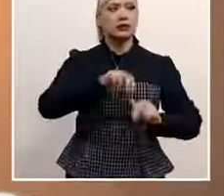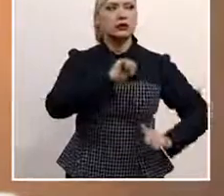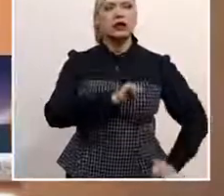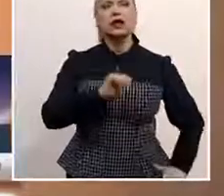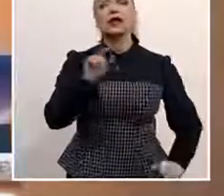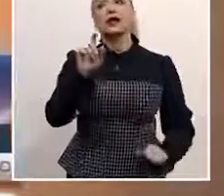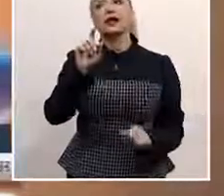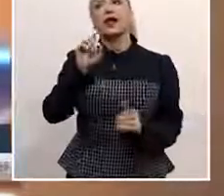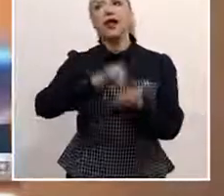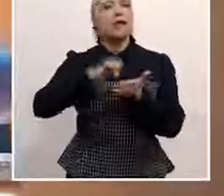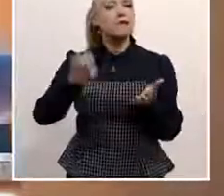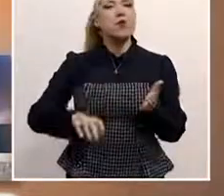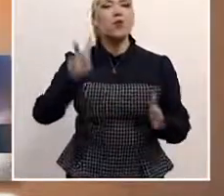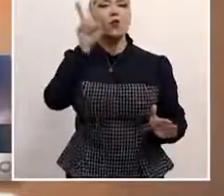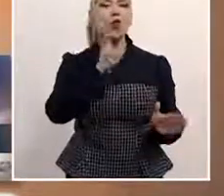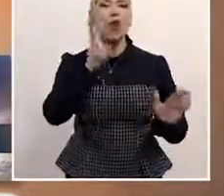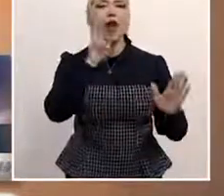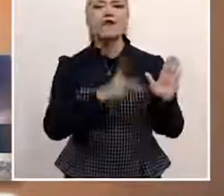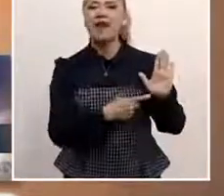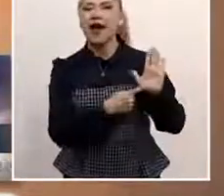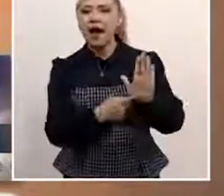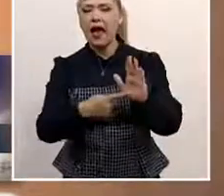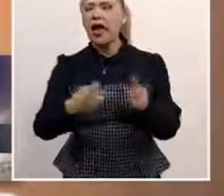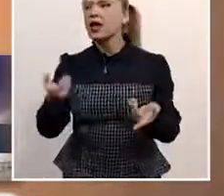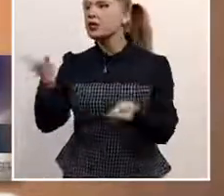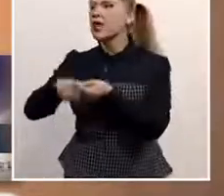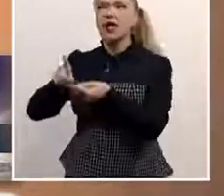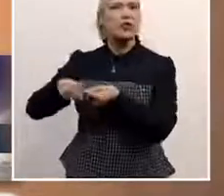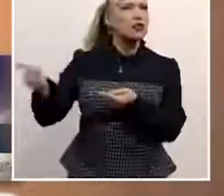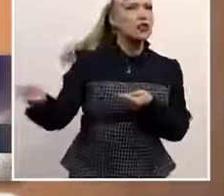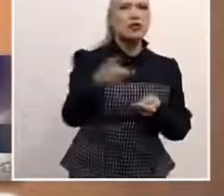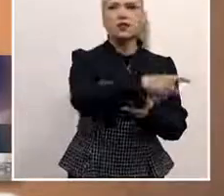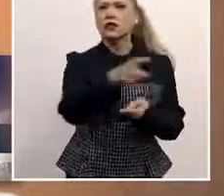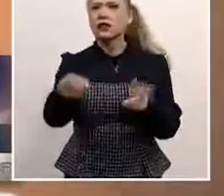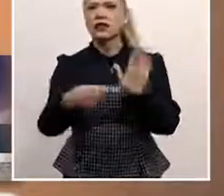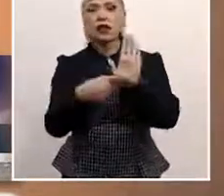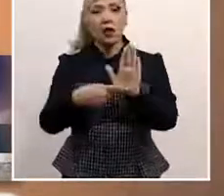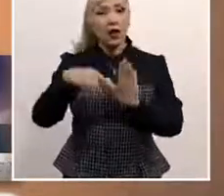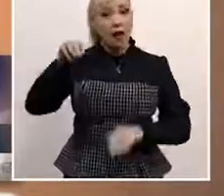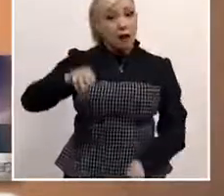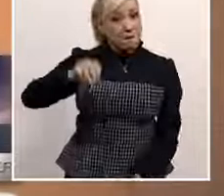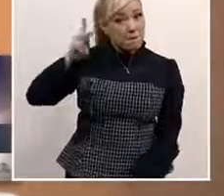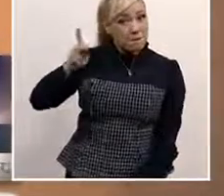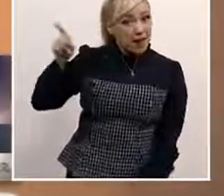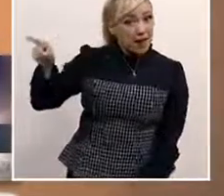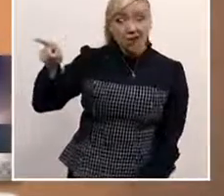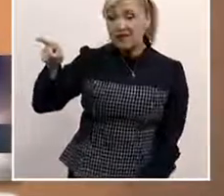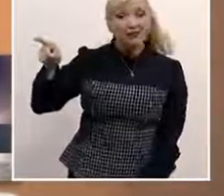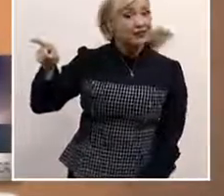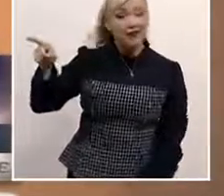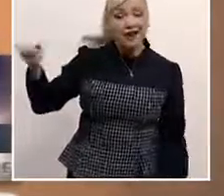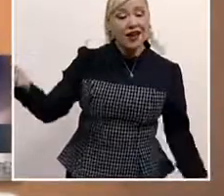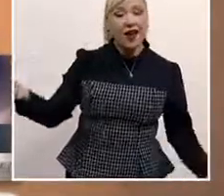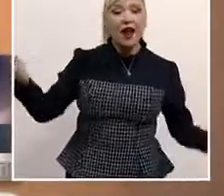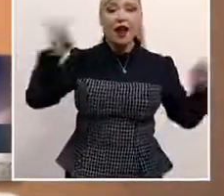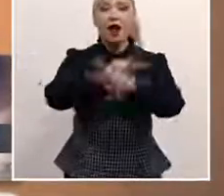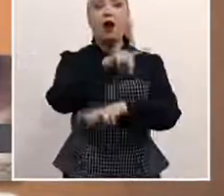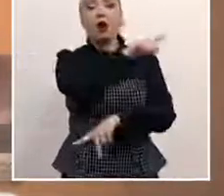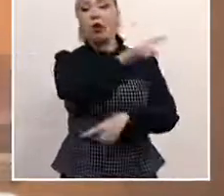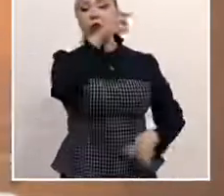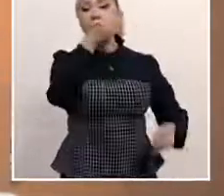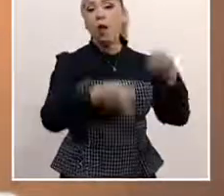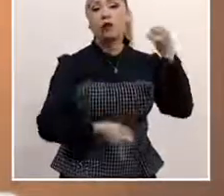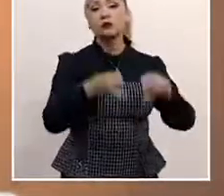quien tiene que demostrar cierto hecho no se lo ponemos al ministro público es al revés el juez la va a poner al